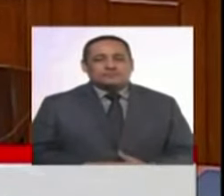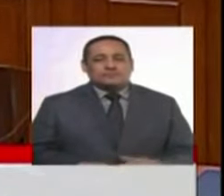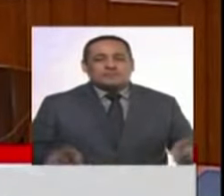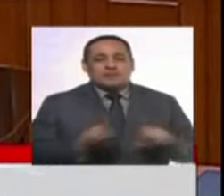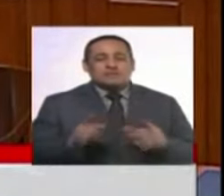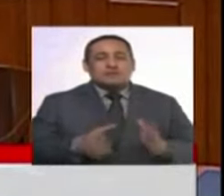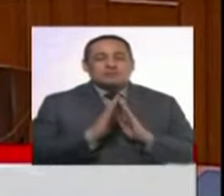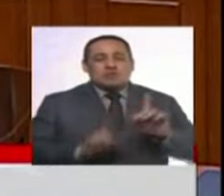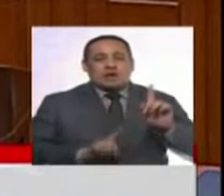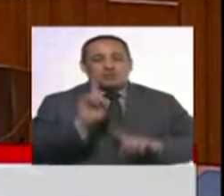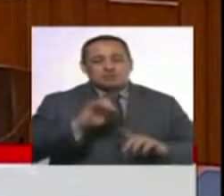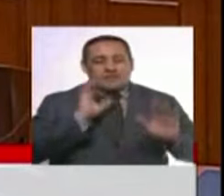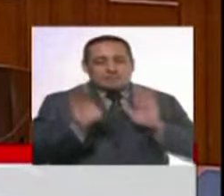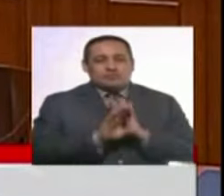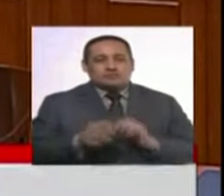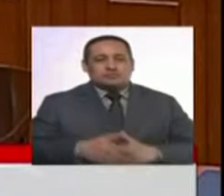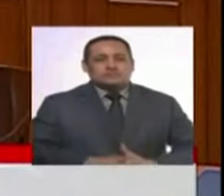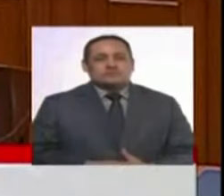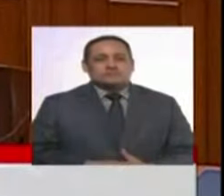Necesito algunos ejemplos